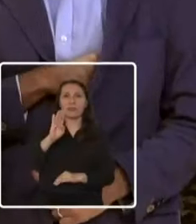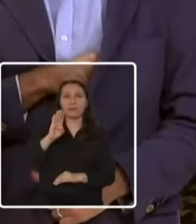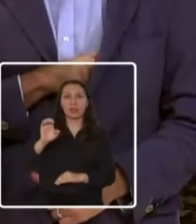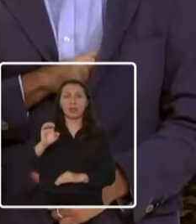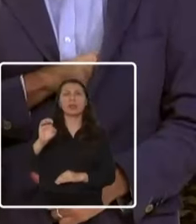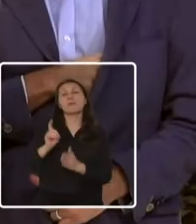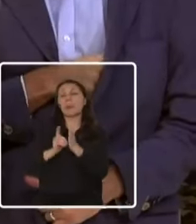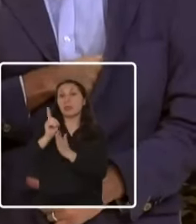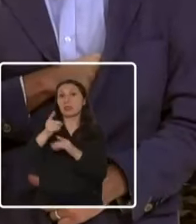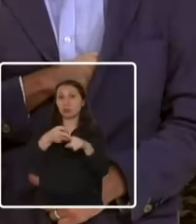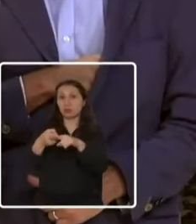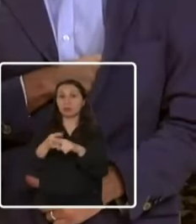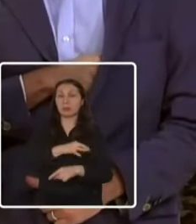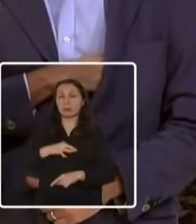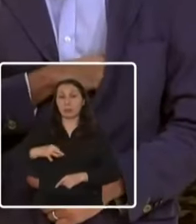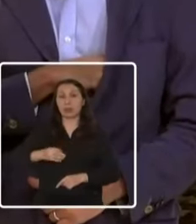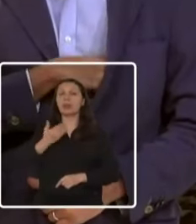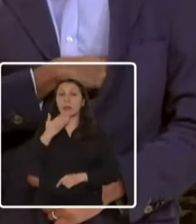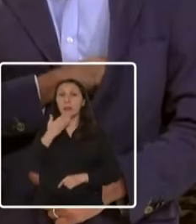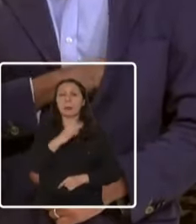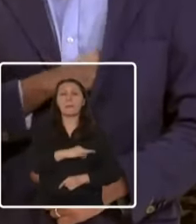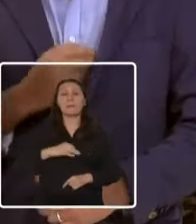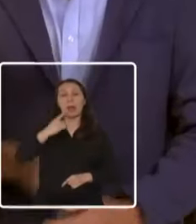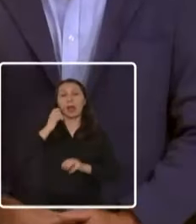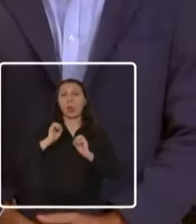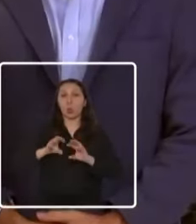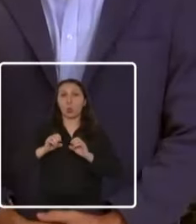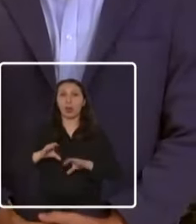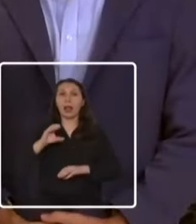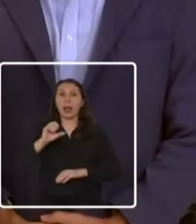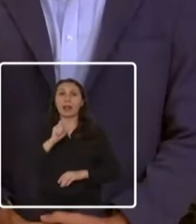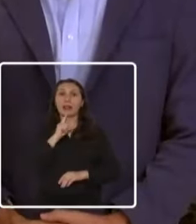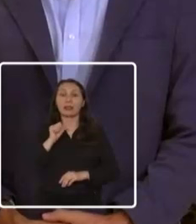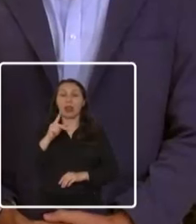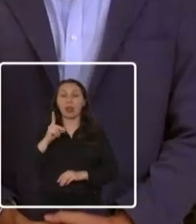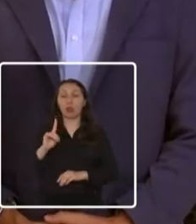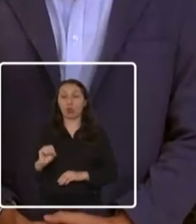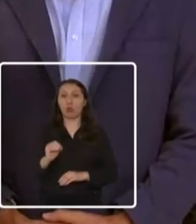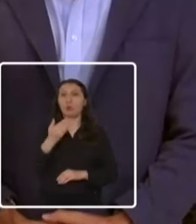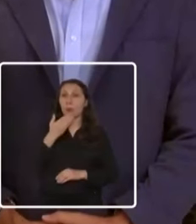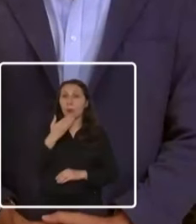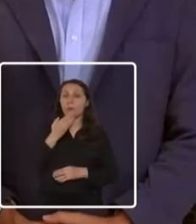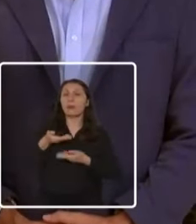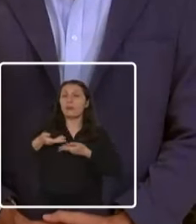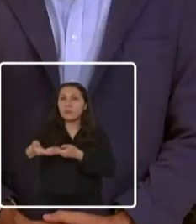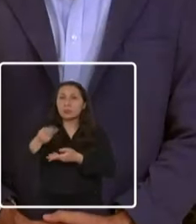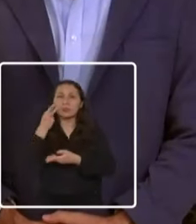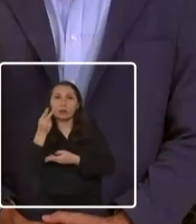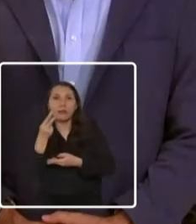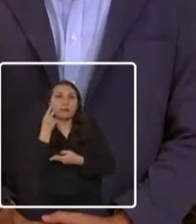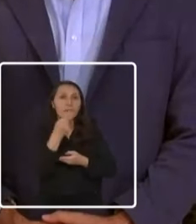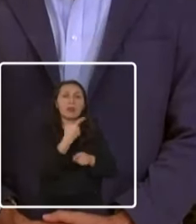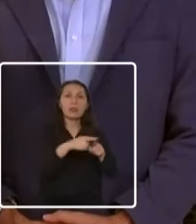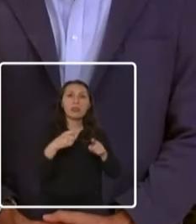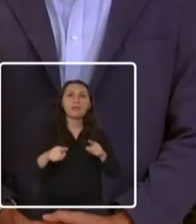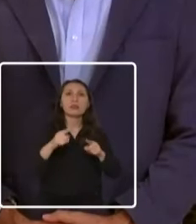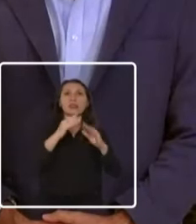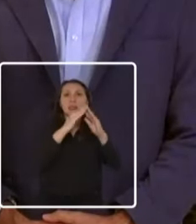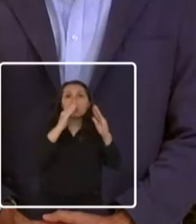Social, Javiera Toro. También nuestro ministro de Educación, Nicolás Cataldo, ha estado visitando los